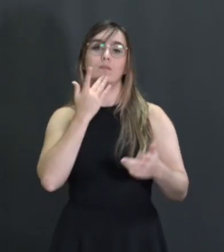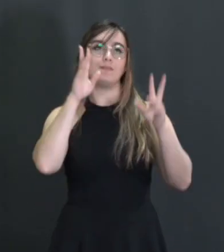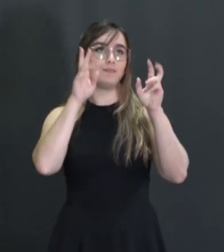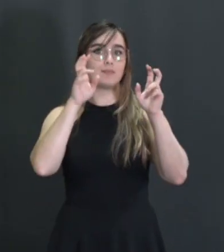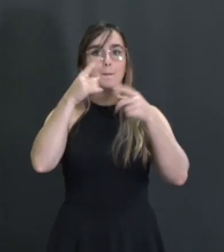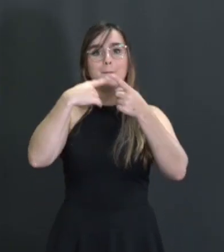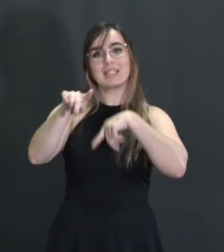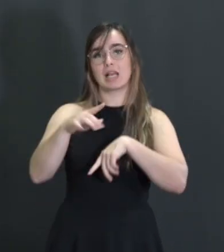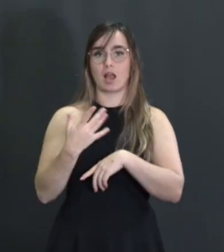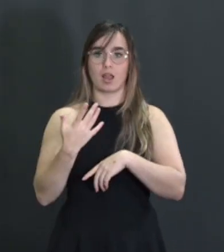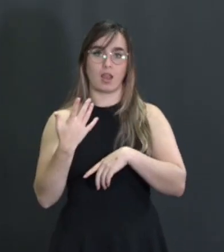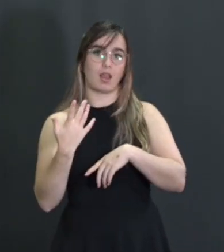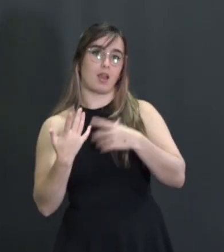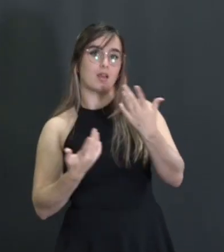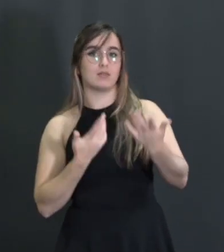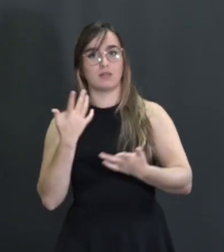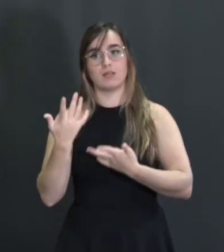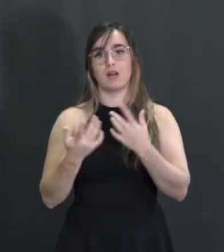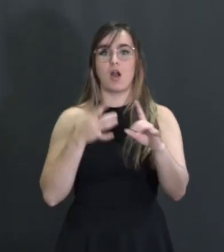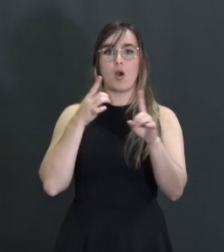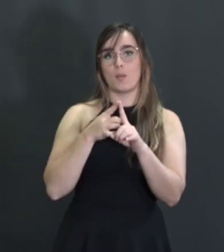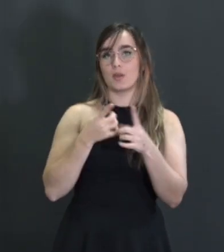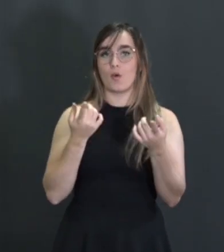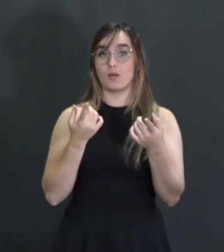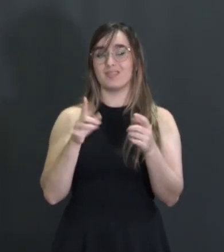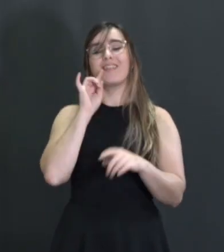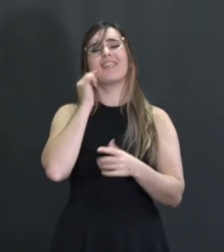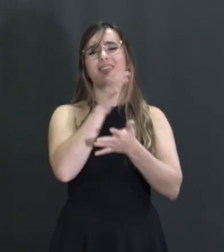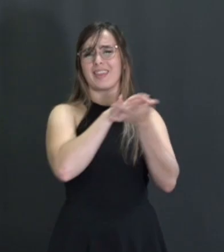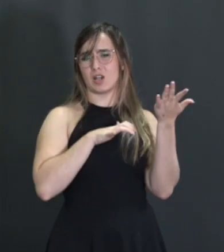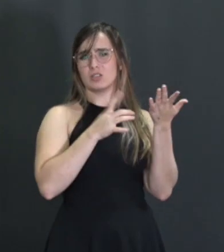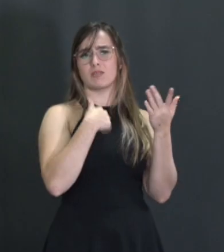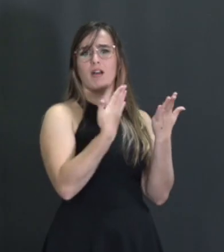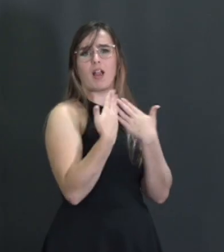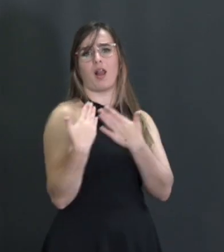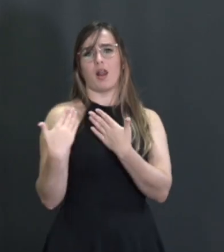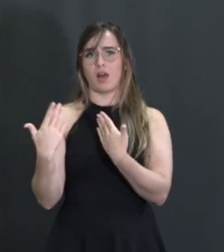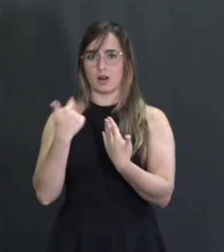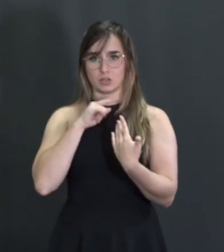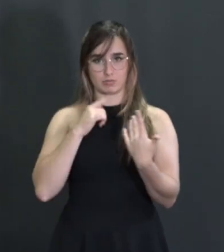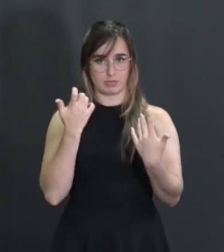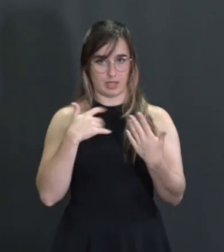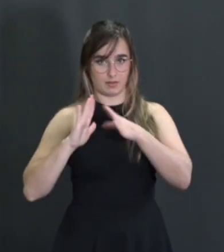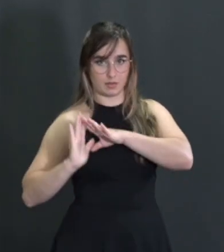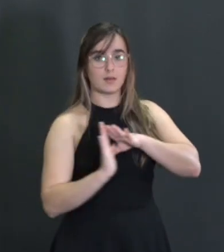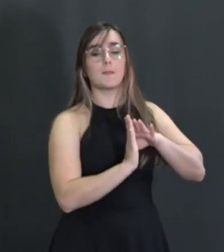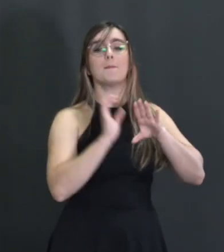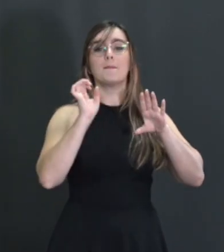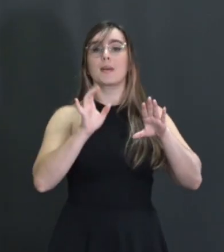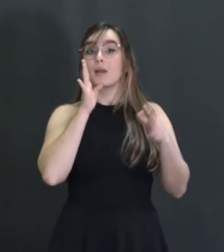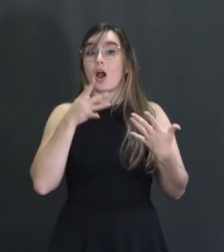un poquito más allá del diagnóstico, que creo que lo hemos tenido, un poco de la dirección hacia